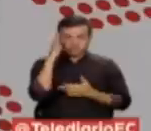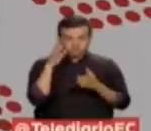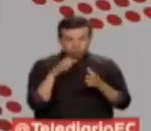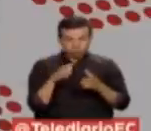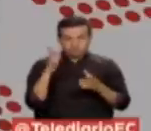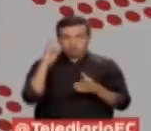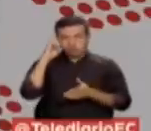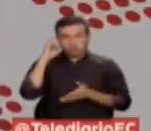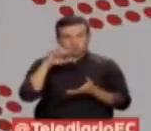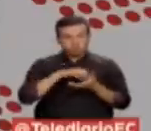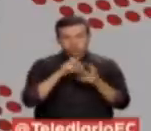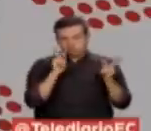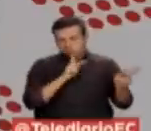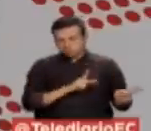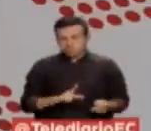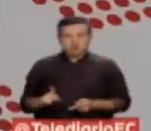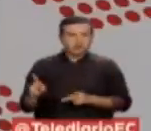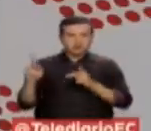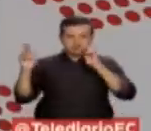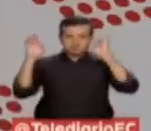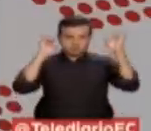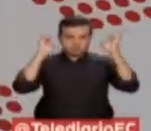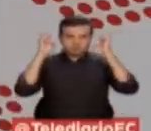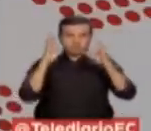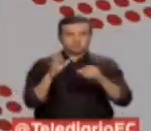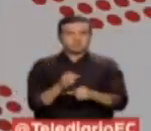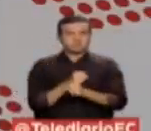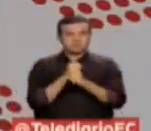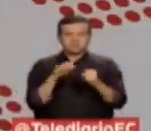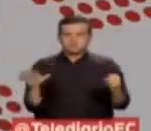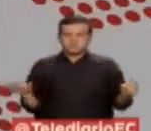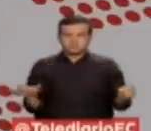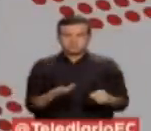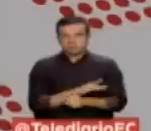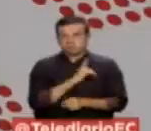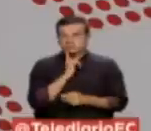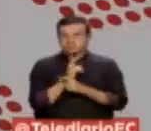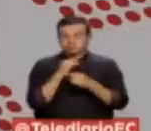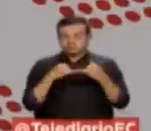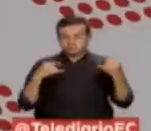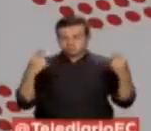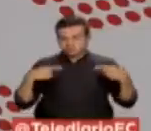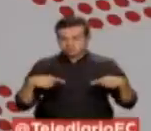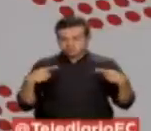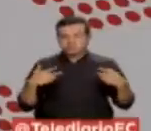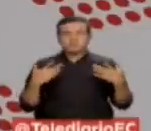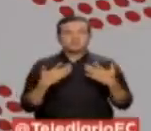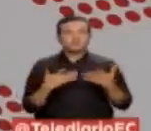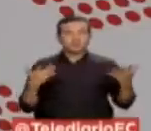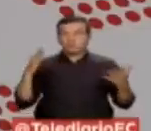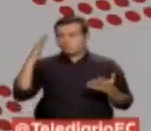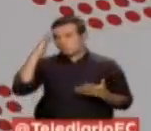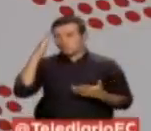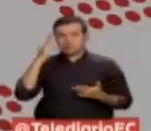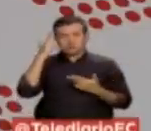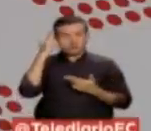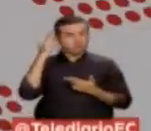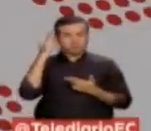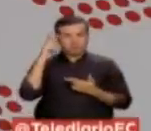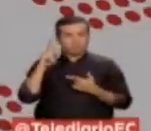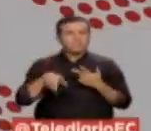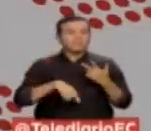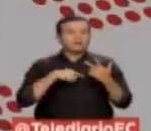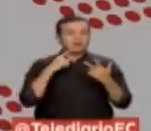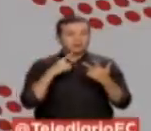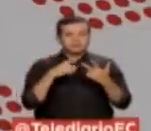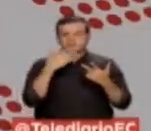el gobierno Tiene un plan de intervención estratégica de seguridad integral en la zona de frontera que no es solamente policial o militar sino que